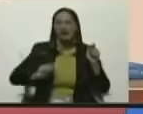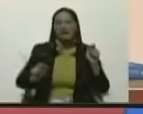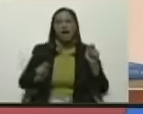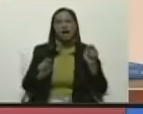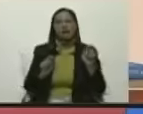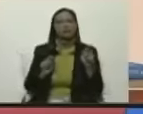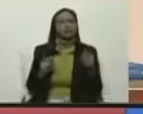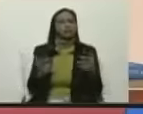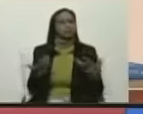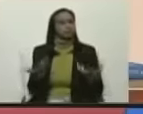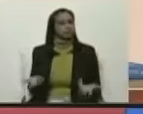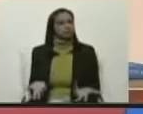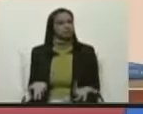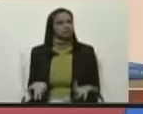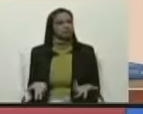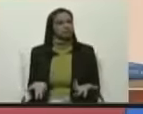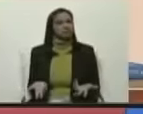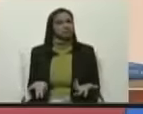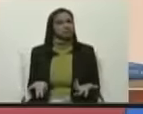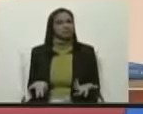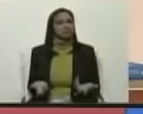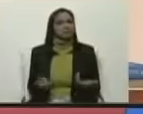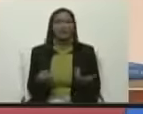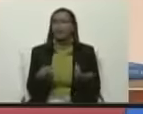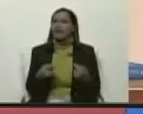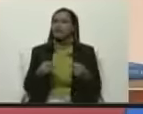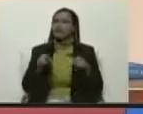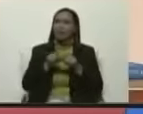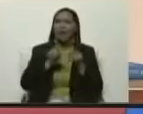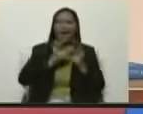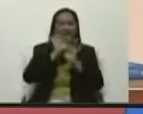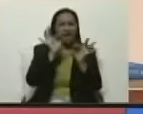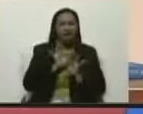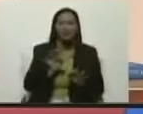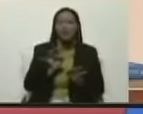Eso es, o sea, es el mismo retrato de la UCB.